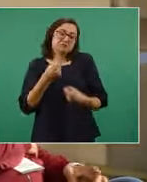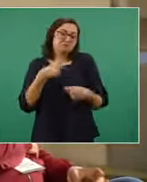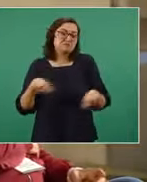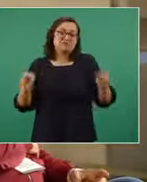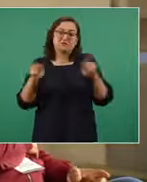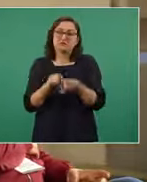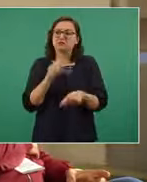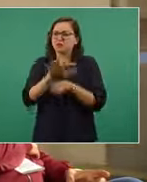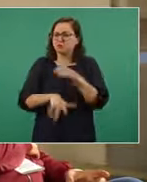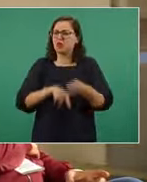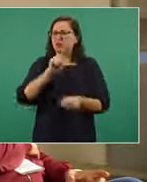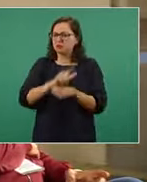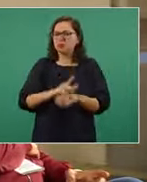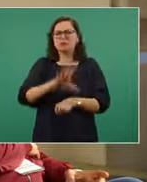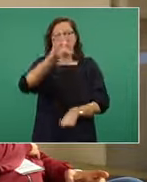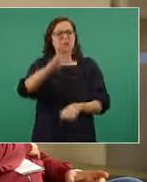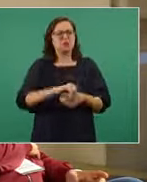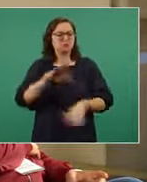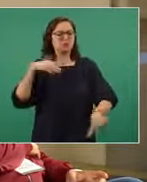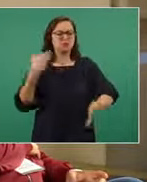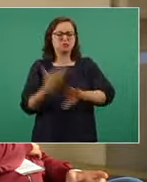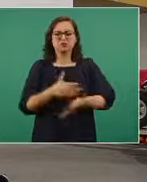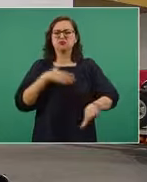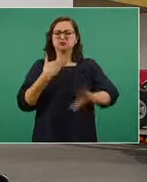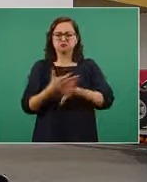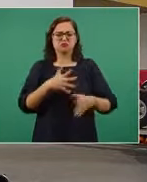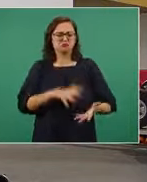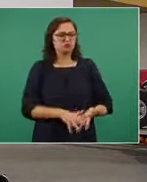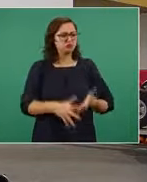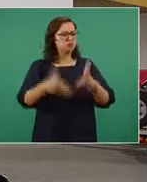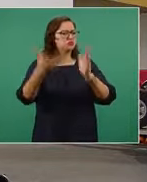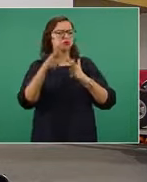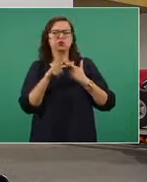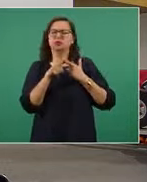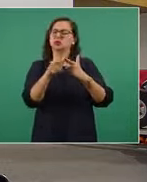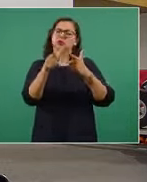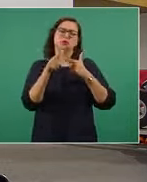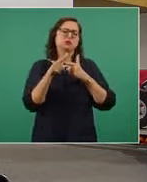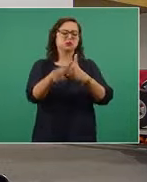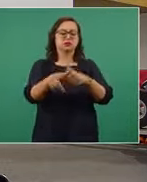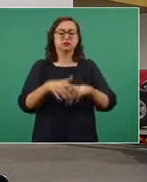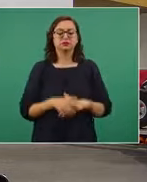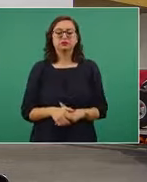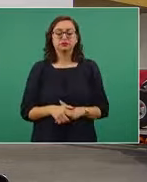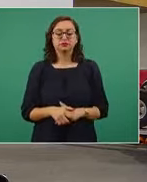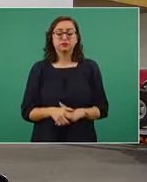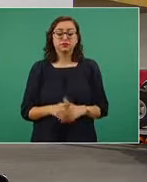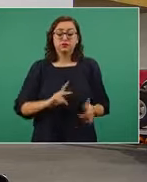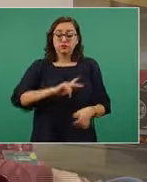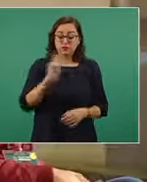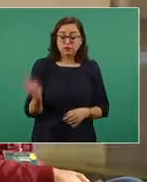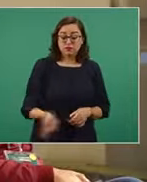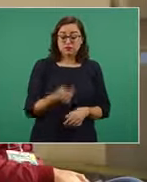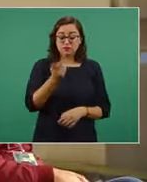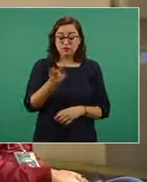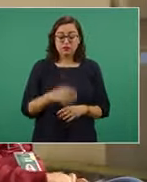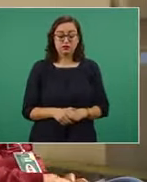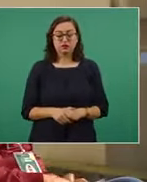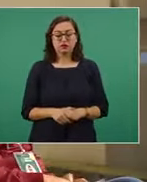país y en un estado azotados por la misma. Señor presidente, la pregunta es, ¿está usted de acuerdo, sí o